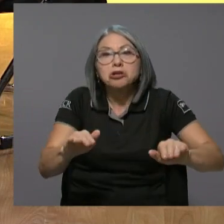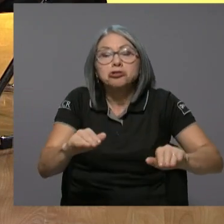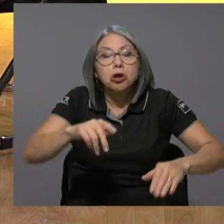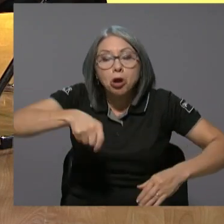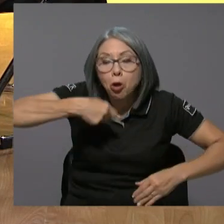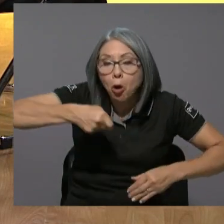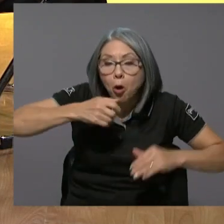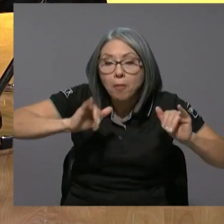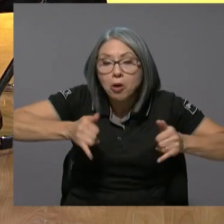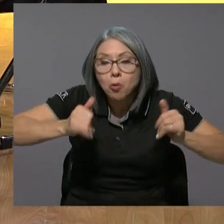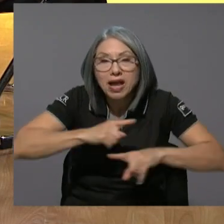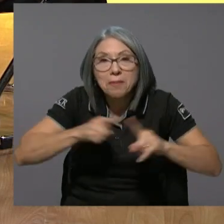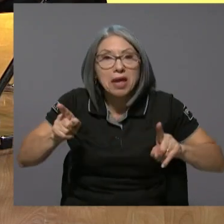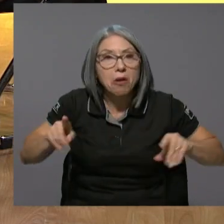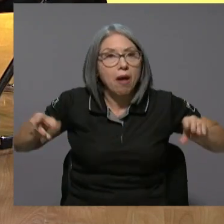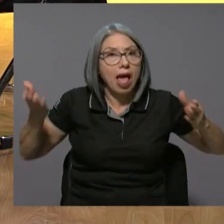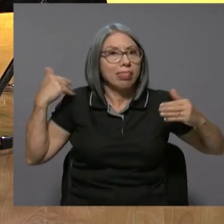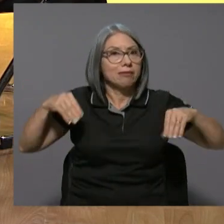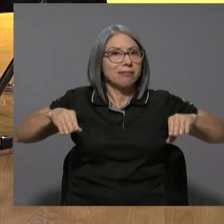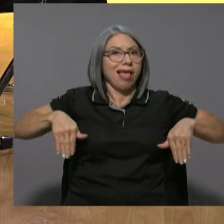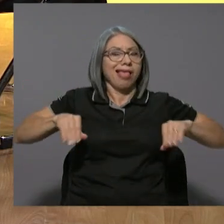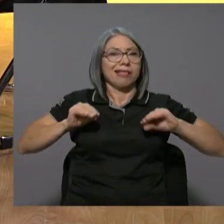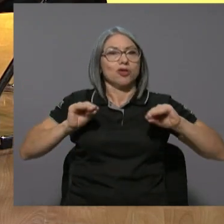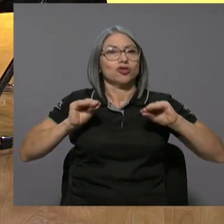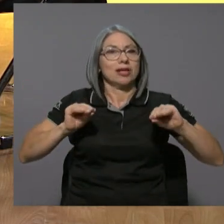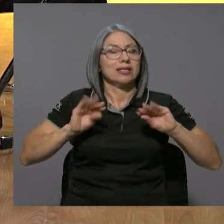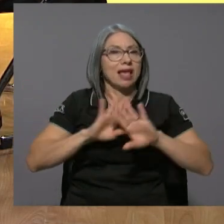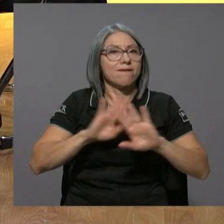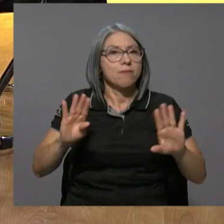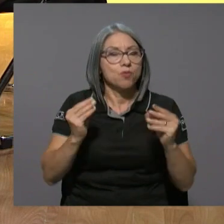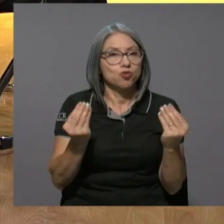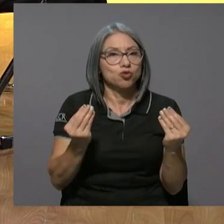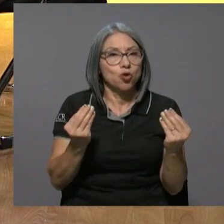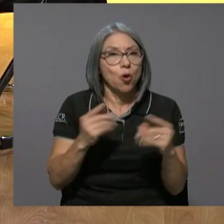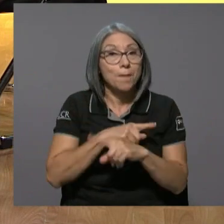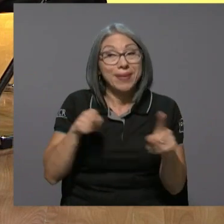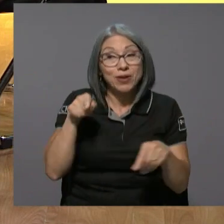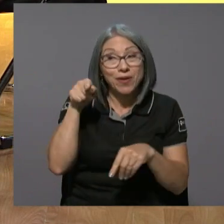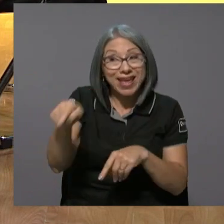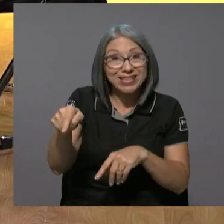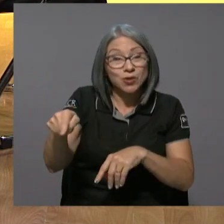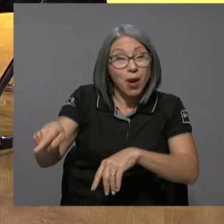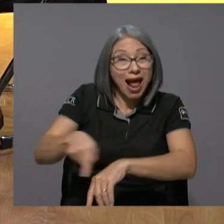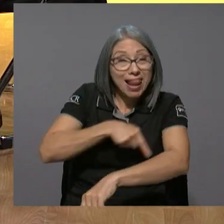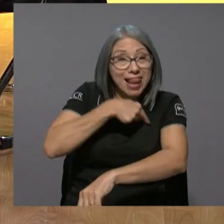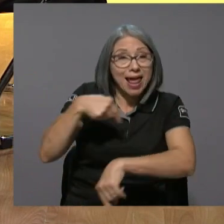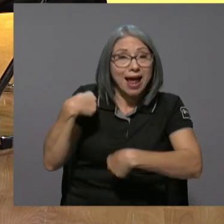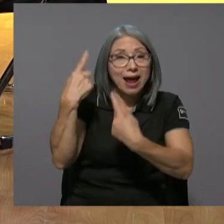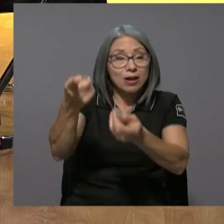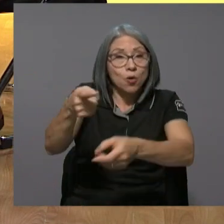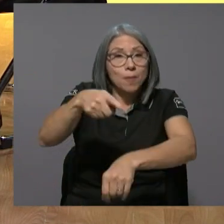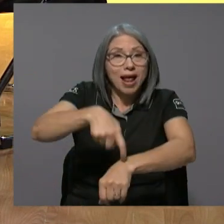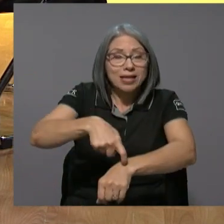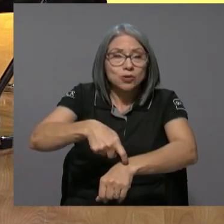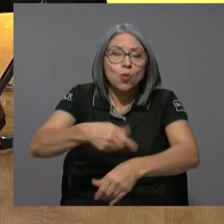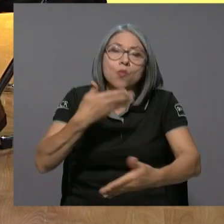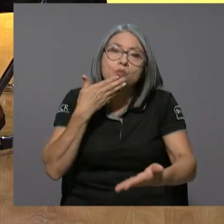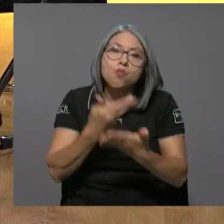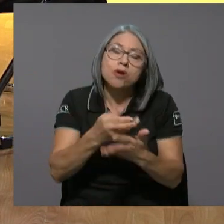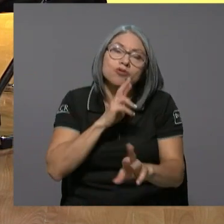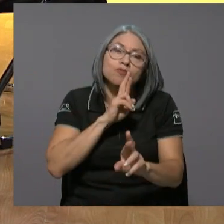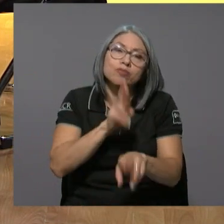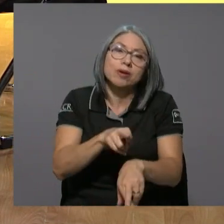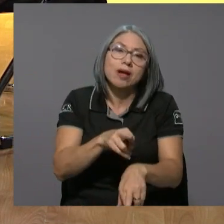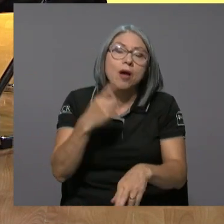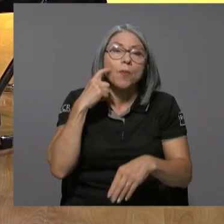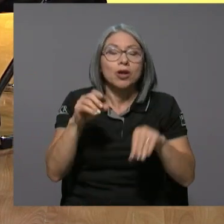mucho. Entonces, bueno, eso, ¿verdad?, a largo plazo, ¿verdad?, tiene rendimientos muy importantes, porque la educación